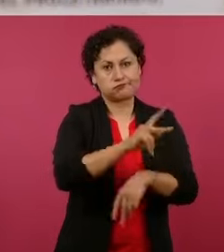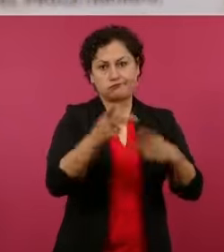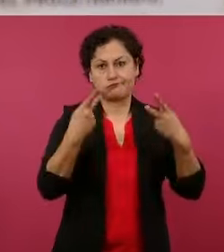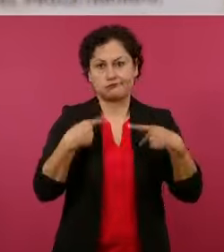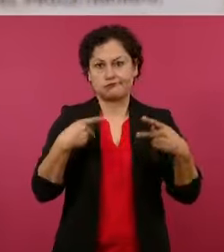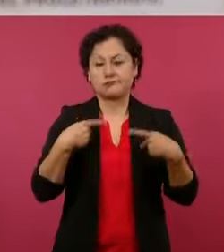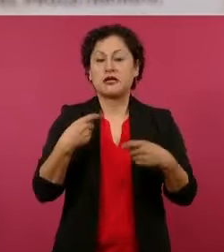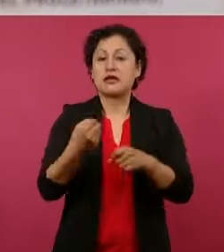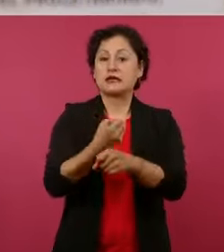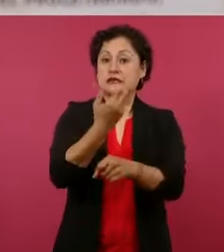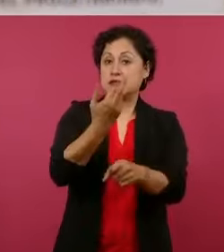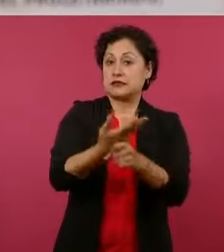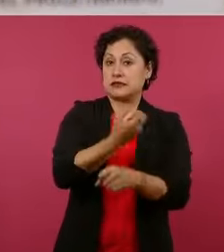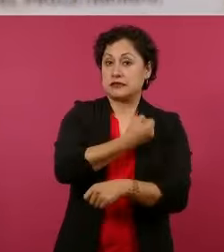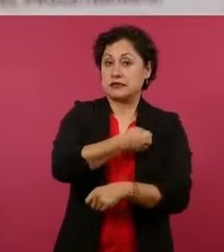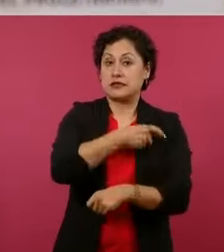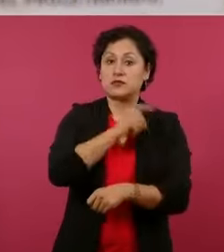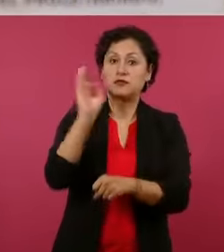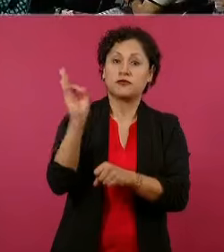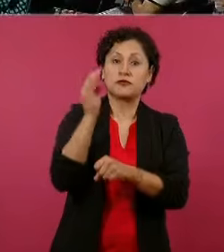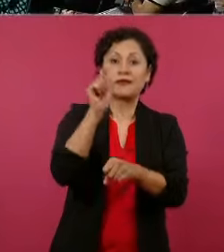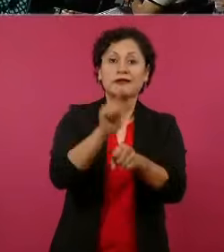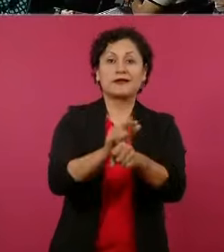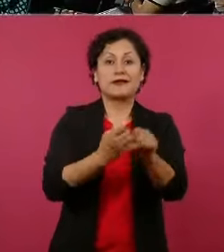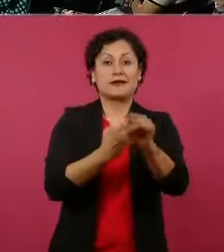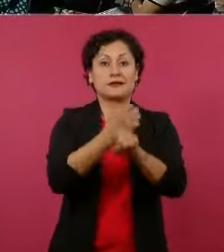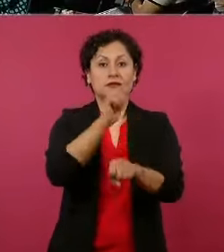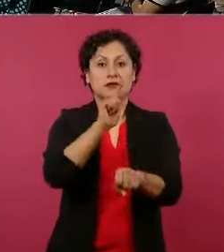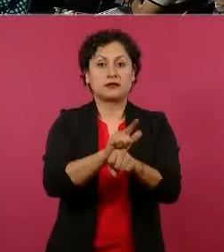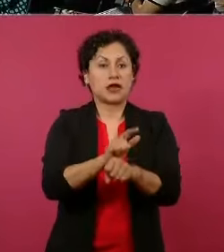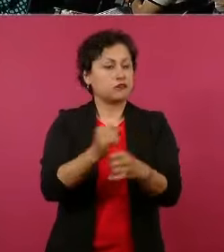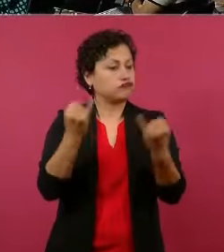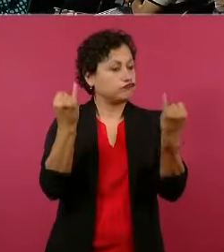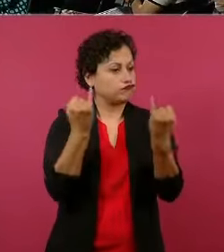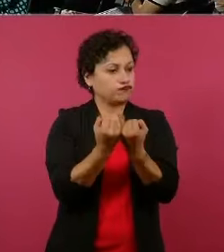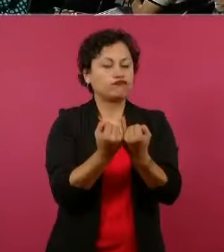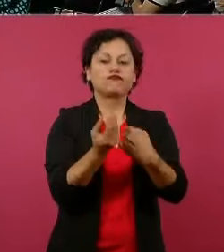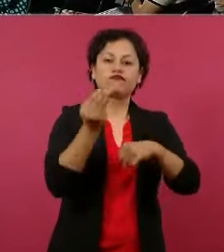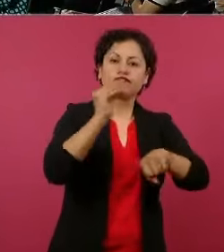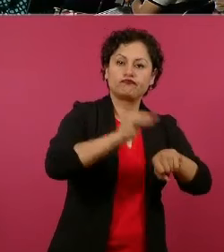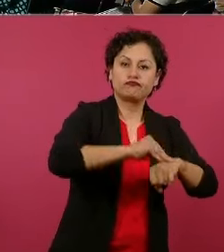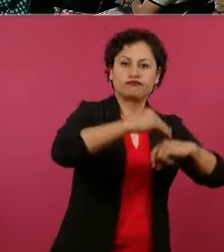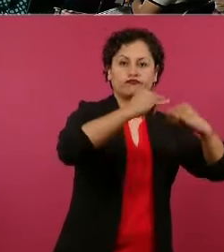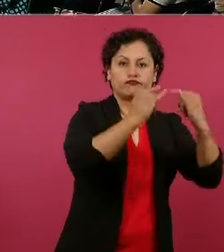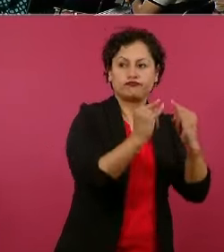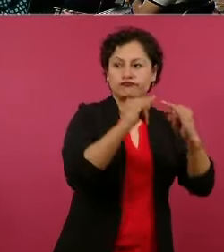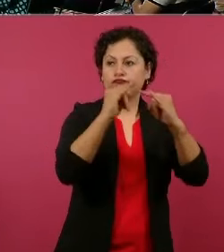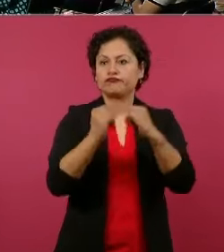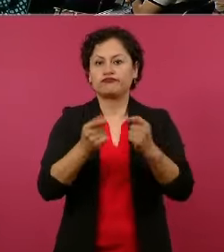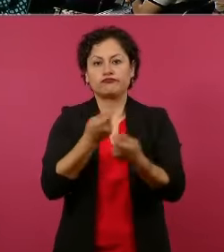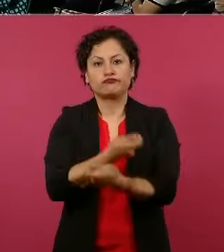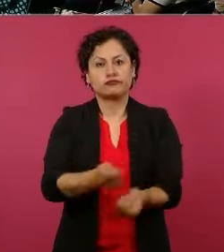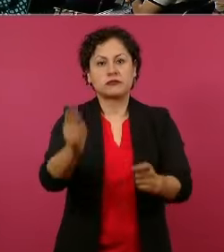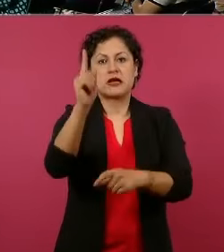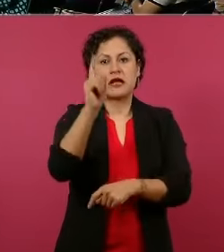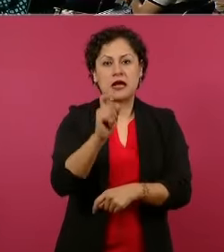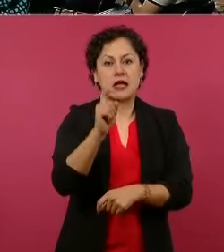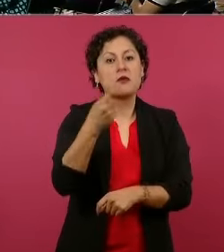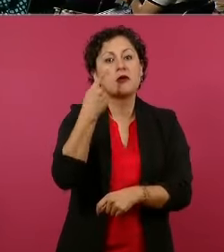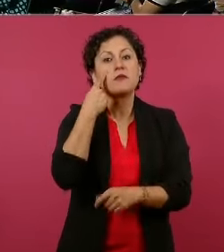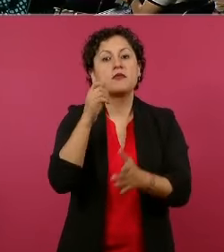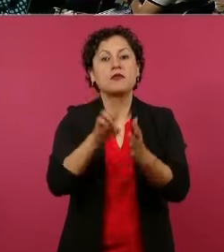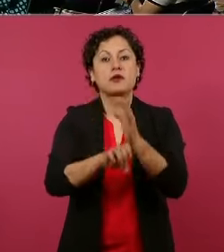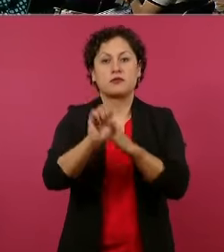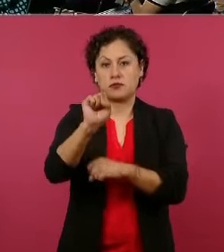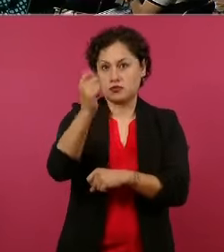Estatal han estado haciendo en cada unao de las entidades entonces Y tenemos Sí una vigilancia estrecha los casos de San Luis eh También ha habido otros